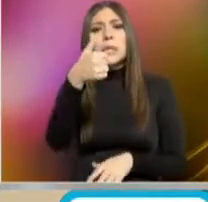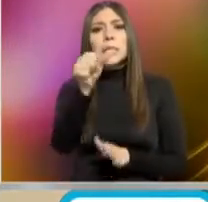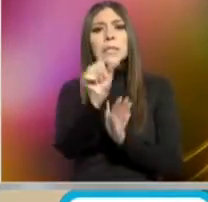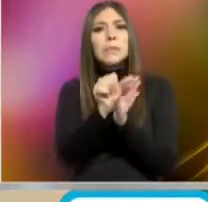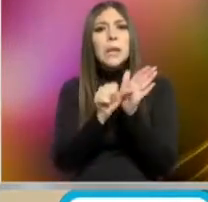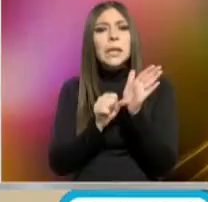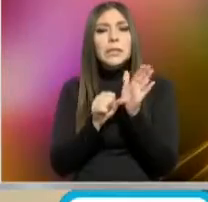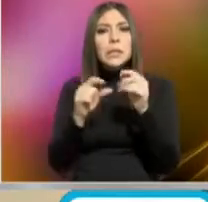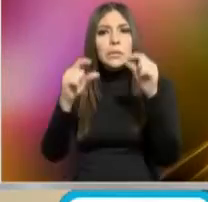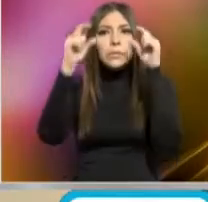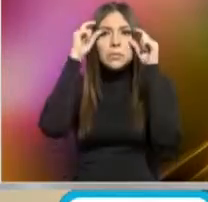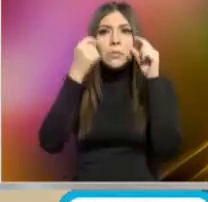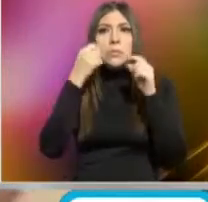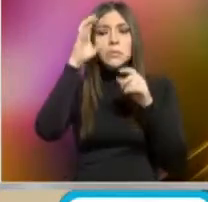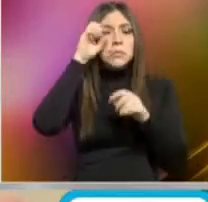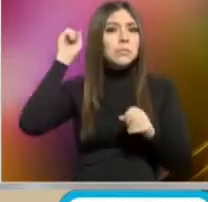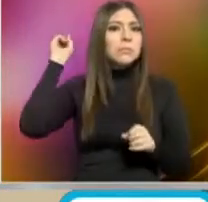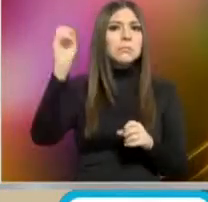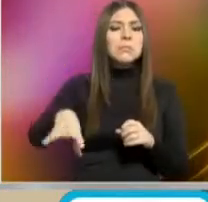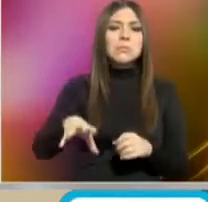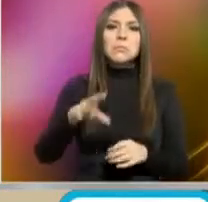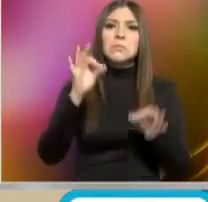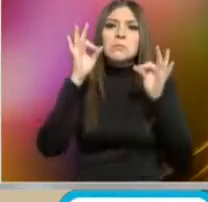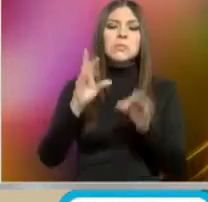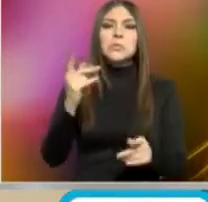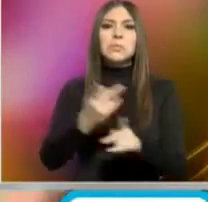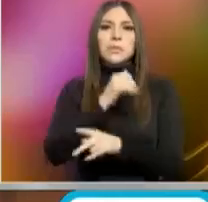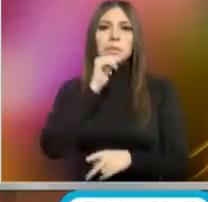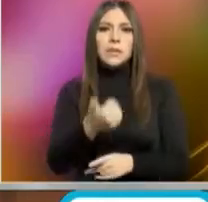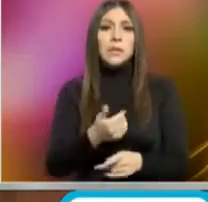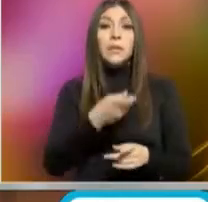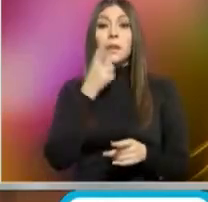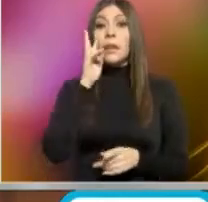avienten, no Están pasa nada, perfectos, ¿no? Están ¿no? perfectos. No son muy bonitos,